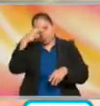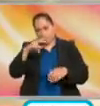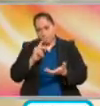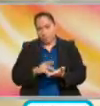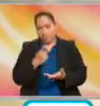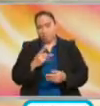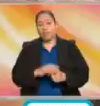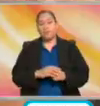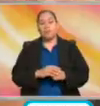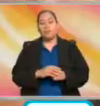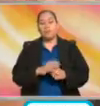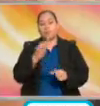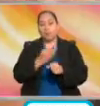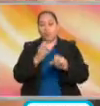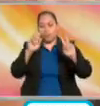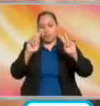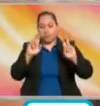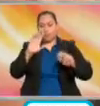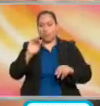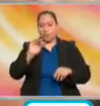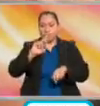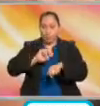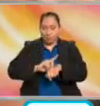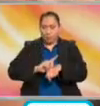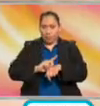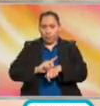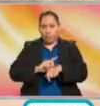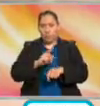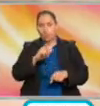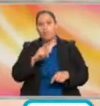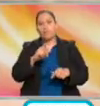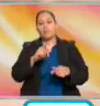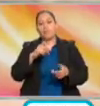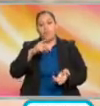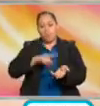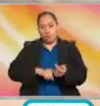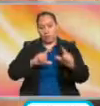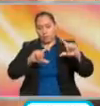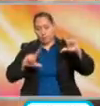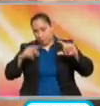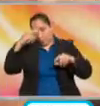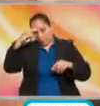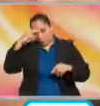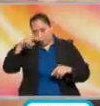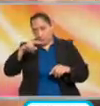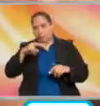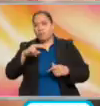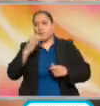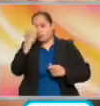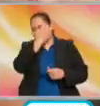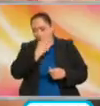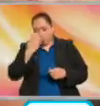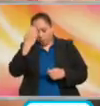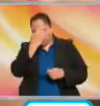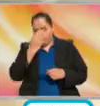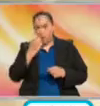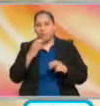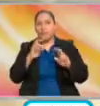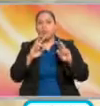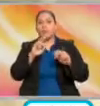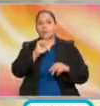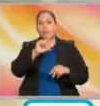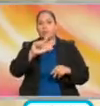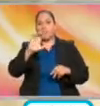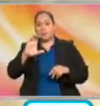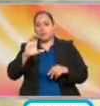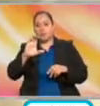en un periodo de 90 días de consultas al interior de México, en el cual se va a revisar el tema del Tratado de Libre Comercio de